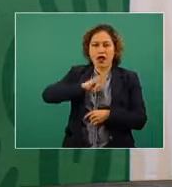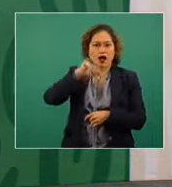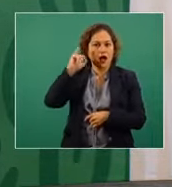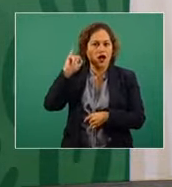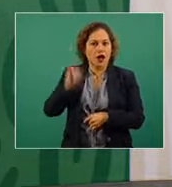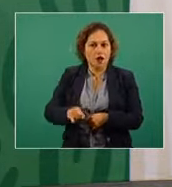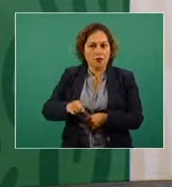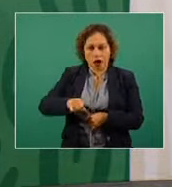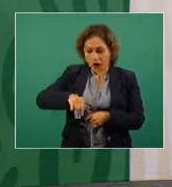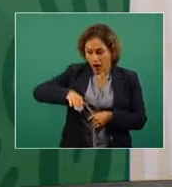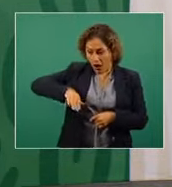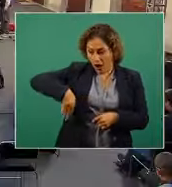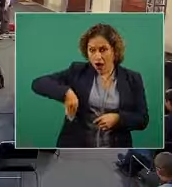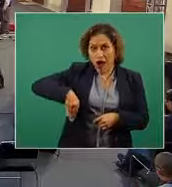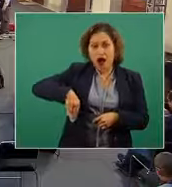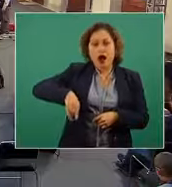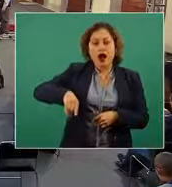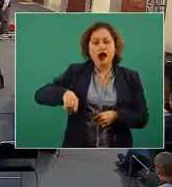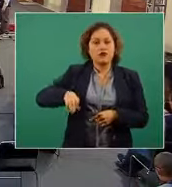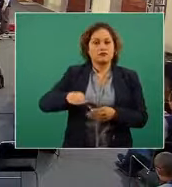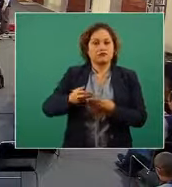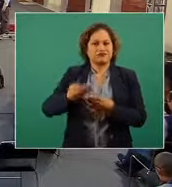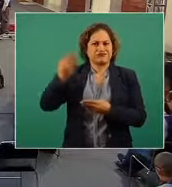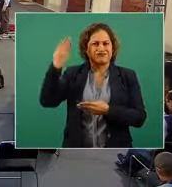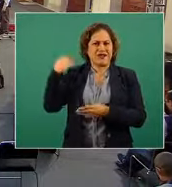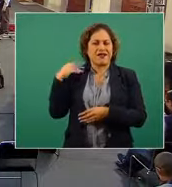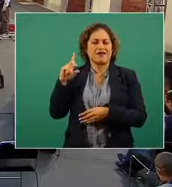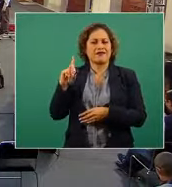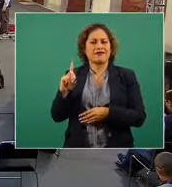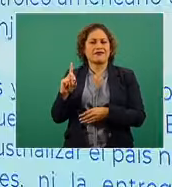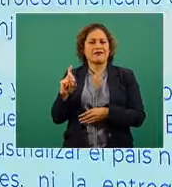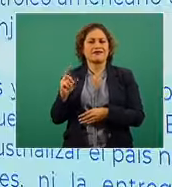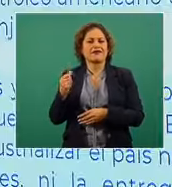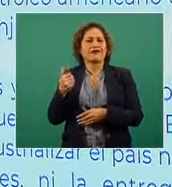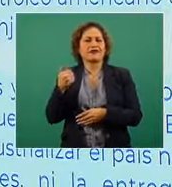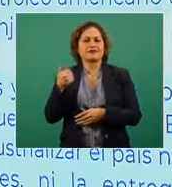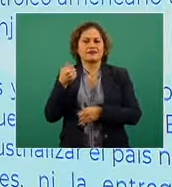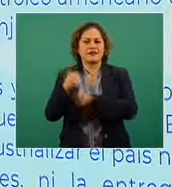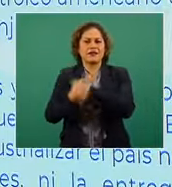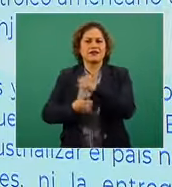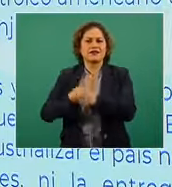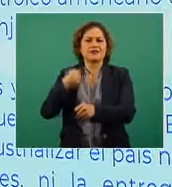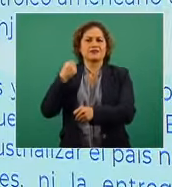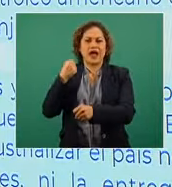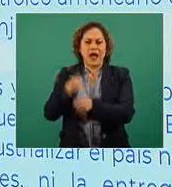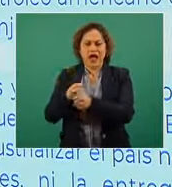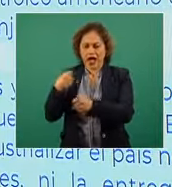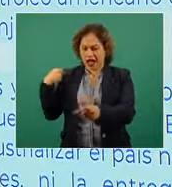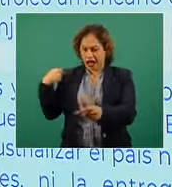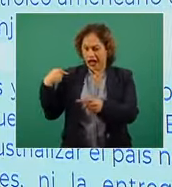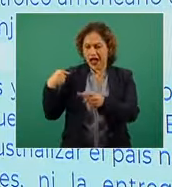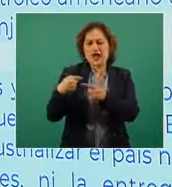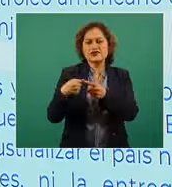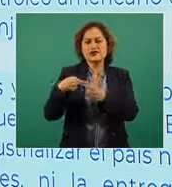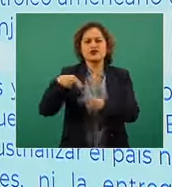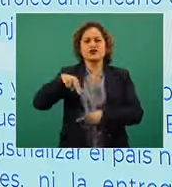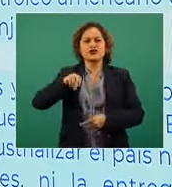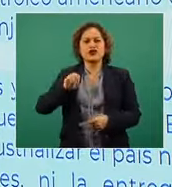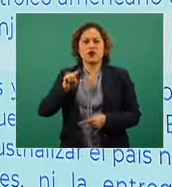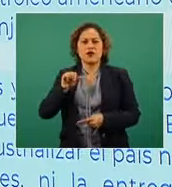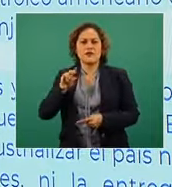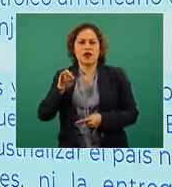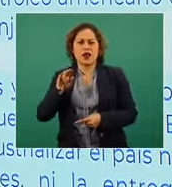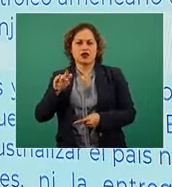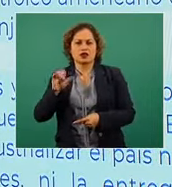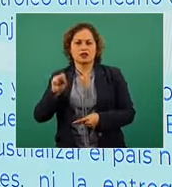En los 36 años de neoliberalismo se saqueó a México como nunca se había